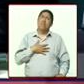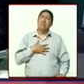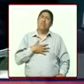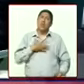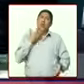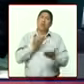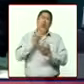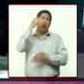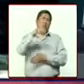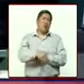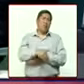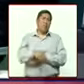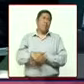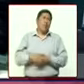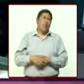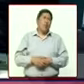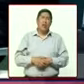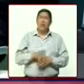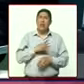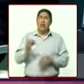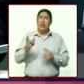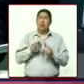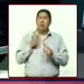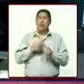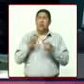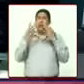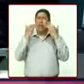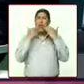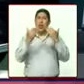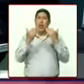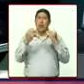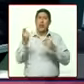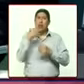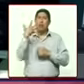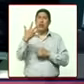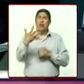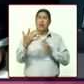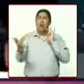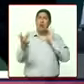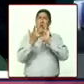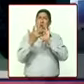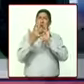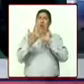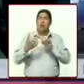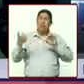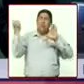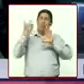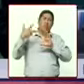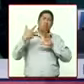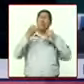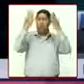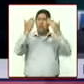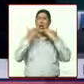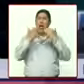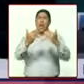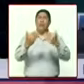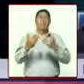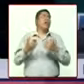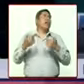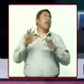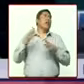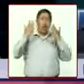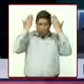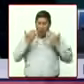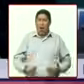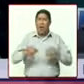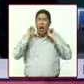Muy buenas noches, ¿no? Saludar primeramente, ¿no?, a Bolivisión. Gracias por la cobertura que nos brindan, la